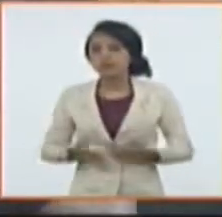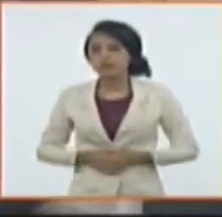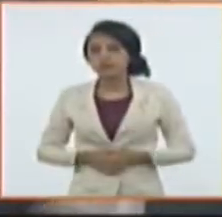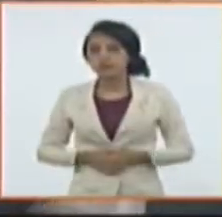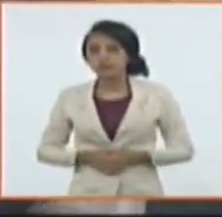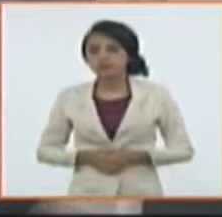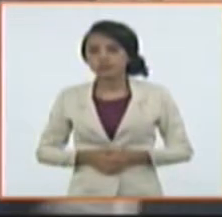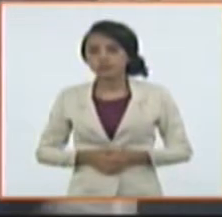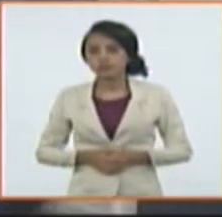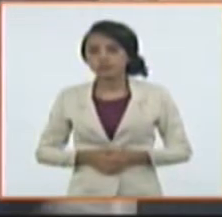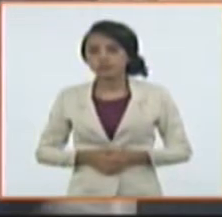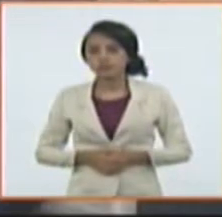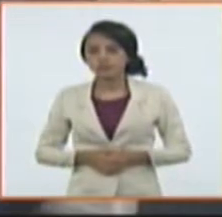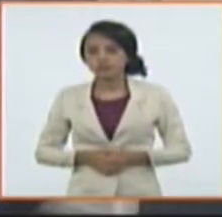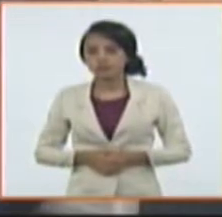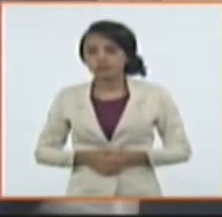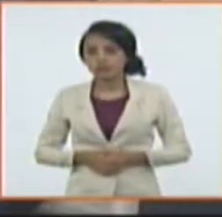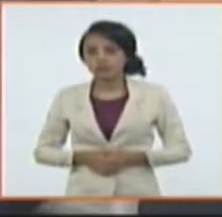inflación